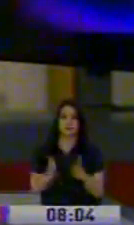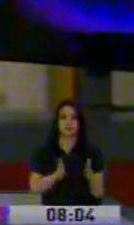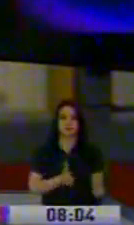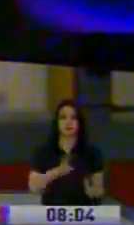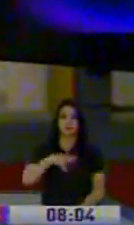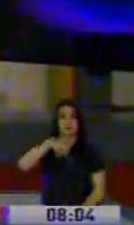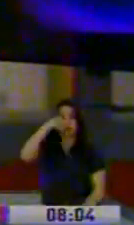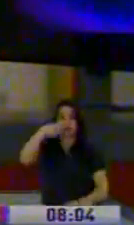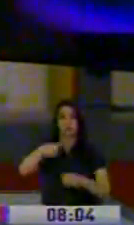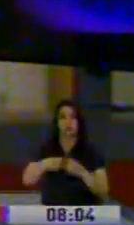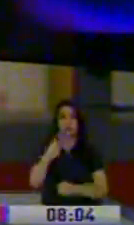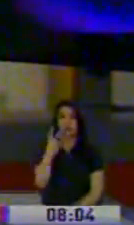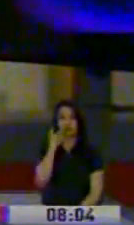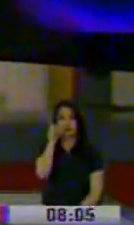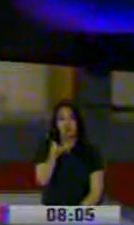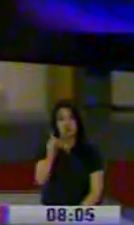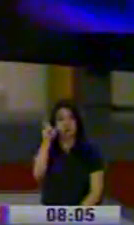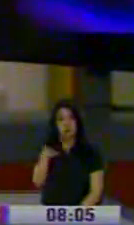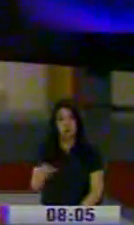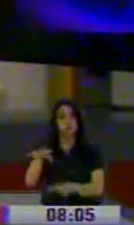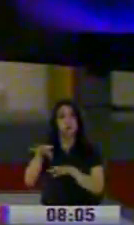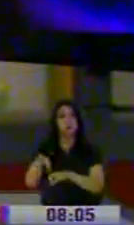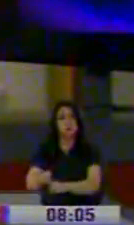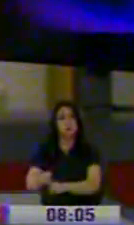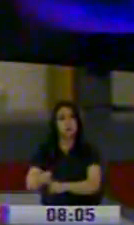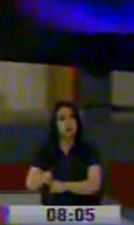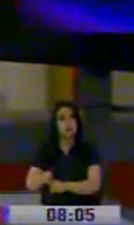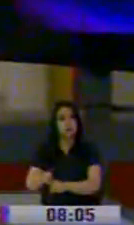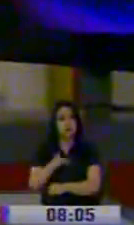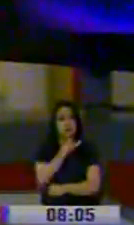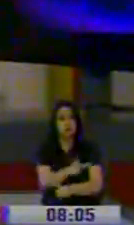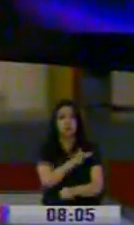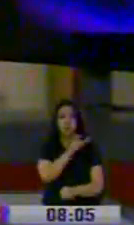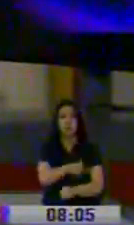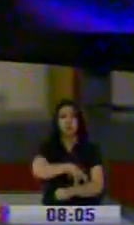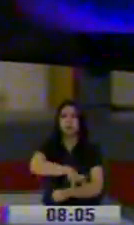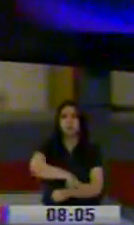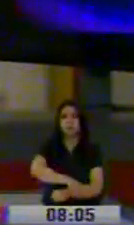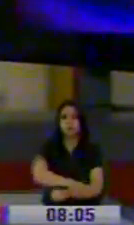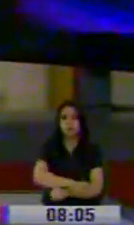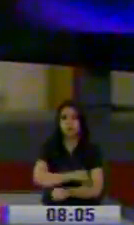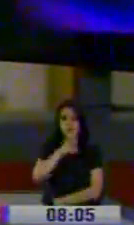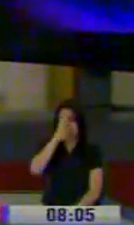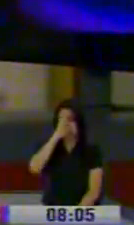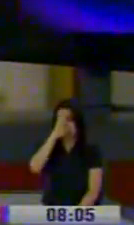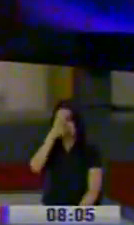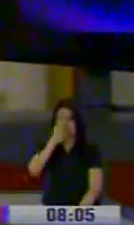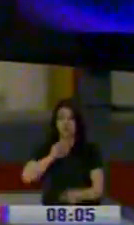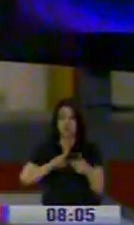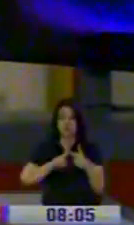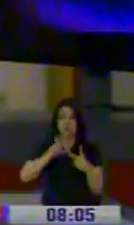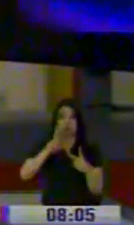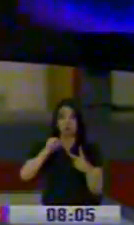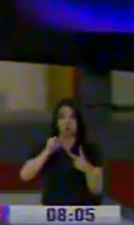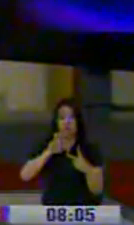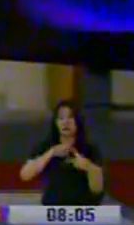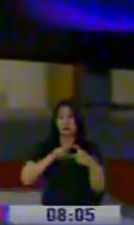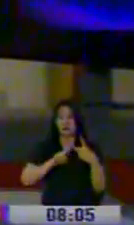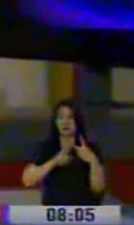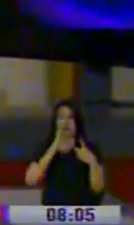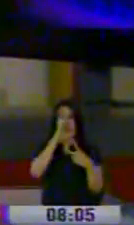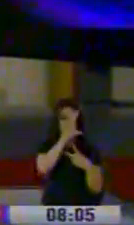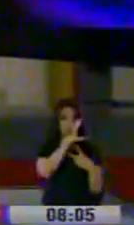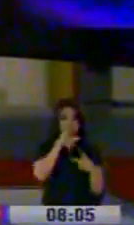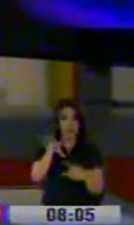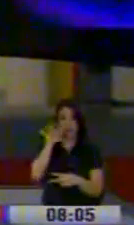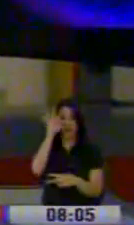Quito, dos amigos fueron presuntamente secuestrados por varios delincuentes. La policía preventiva y la UNACE trabajaron para ubicar a uno